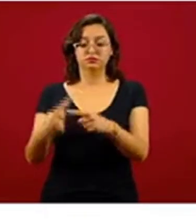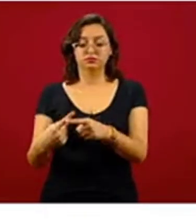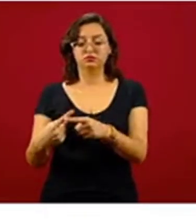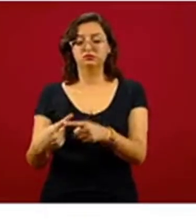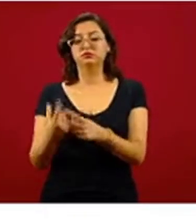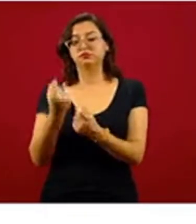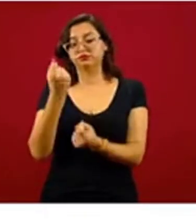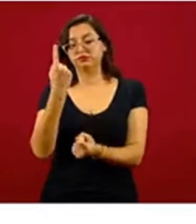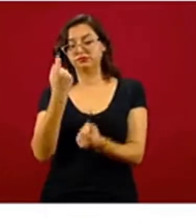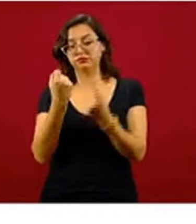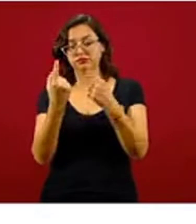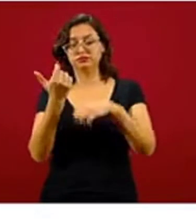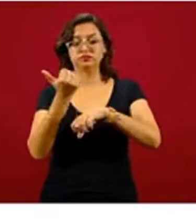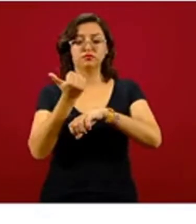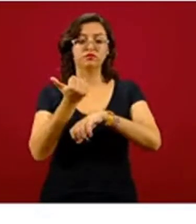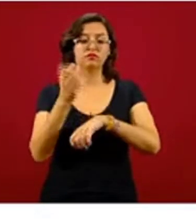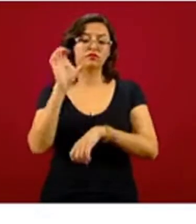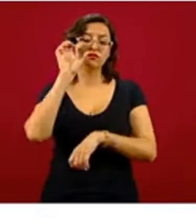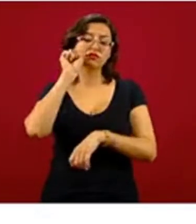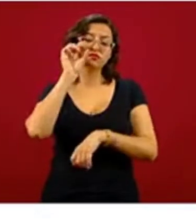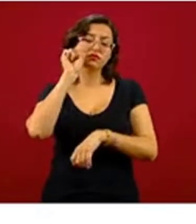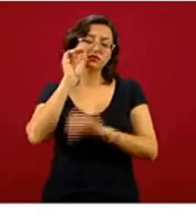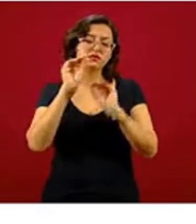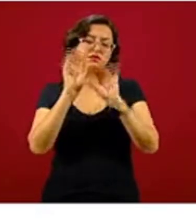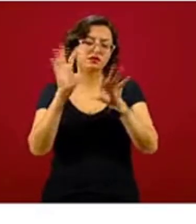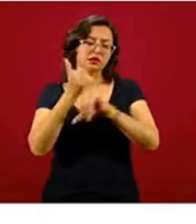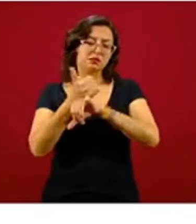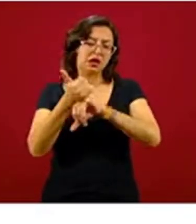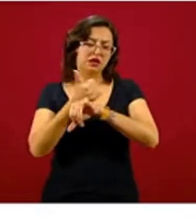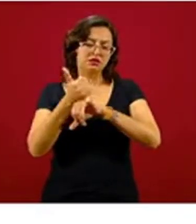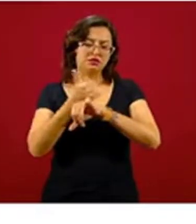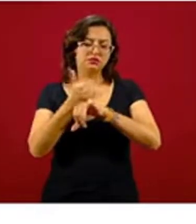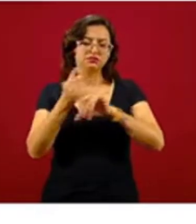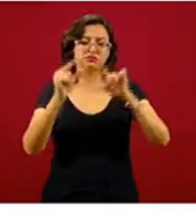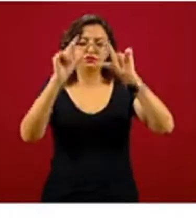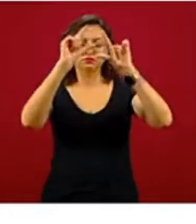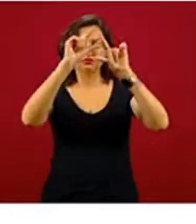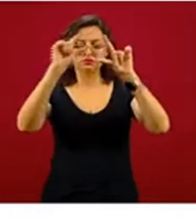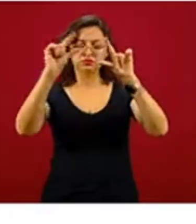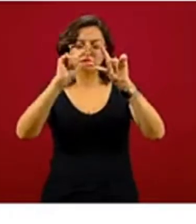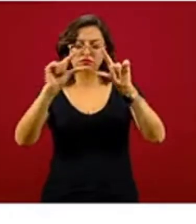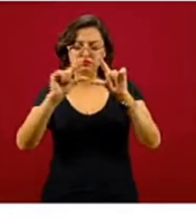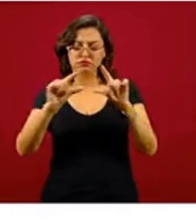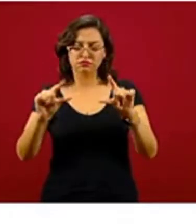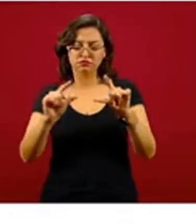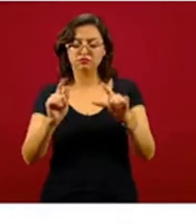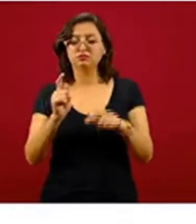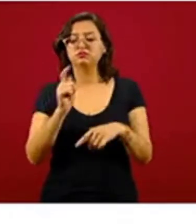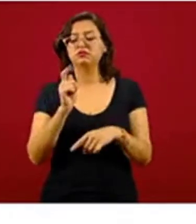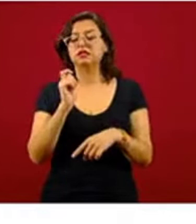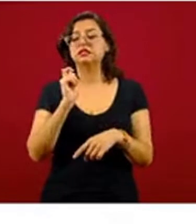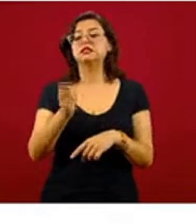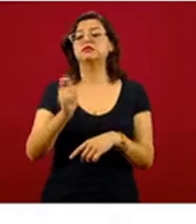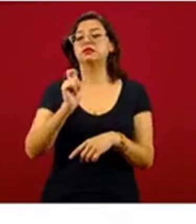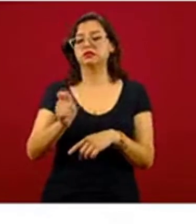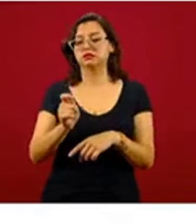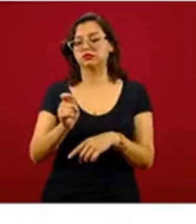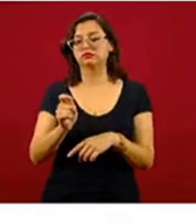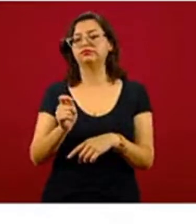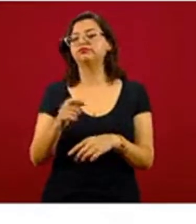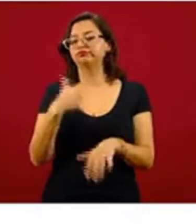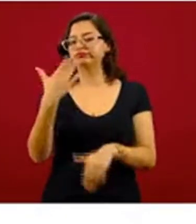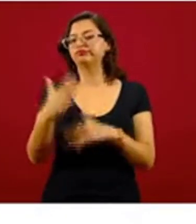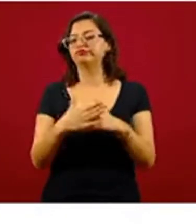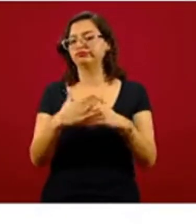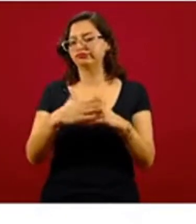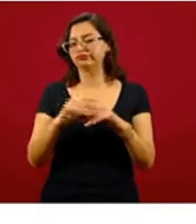barra nuevamente un componente naranja claro, son aquellas que van a de seguro incrementar